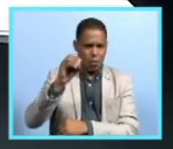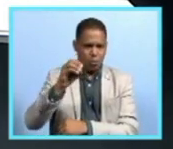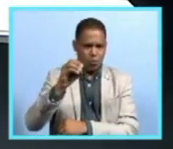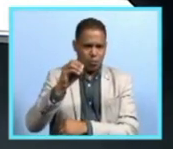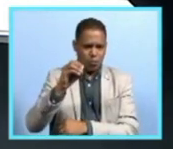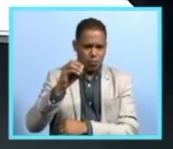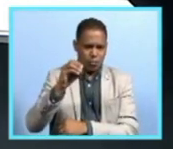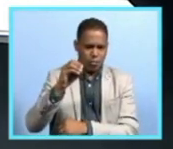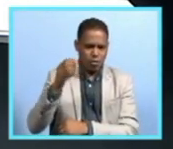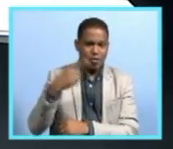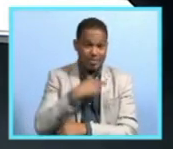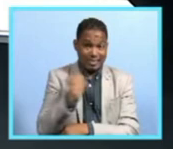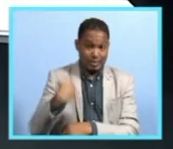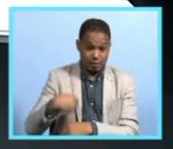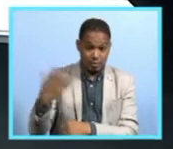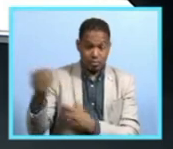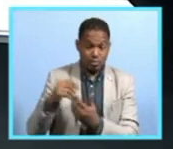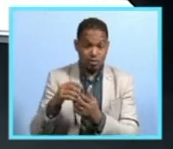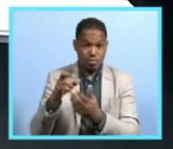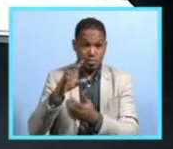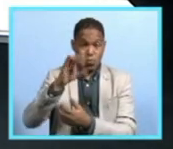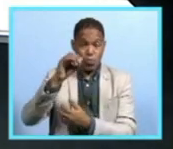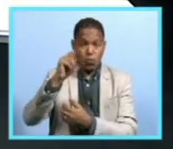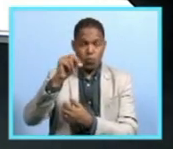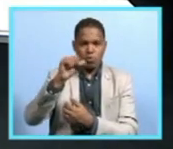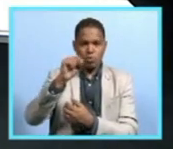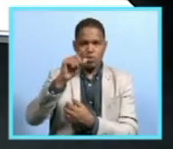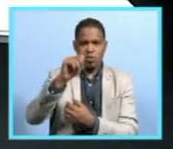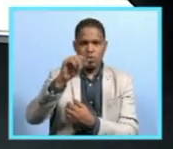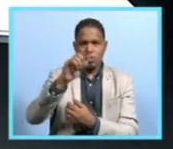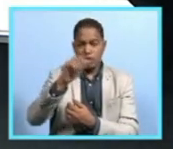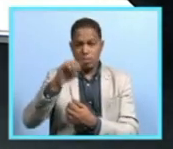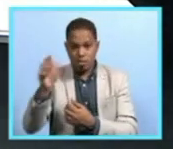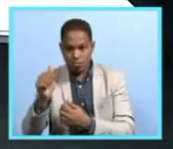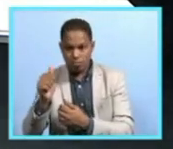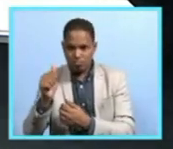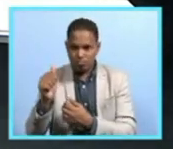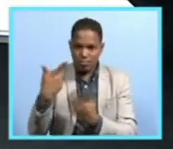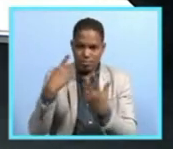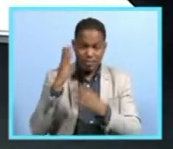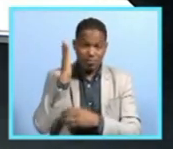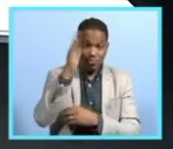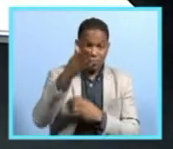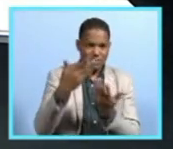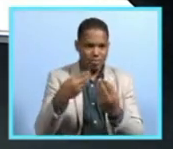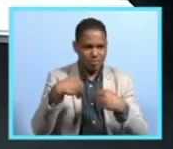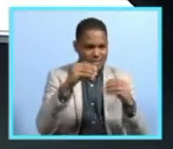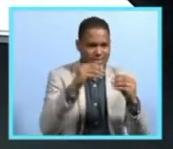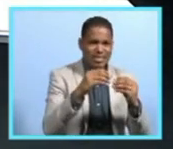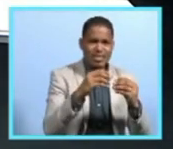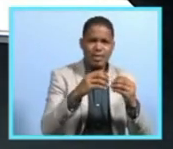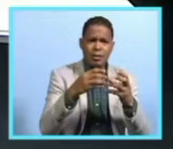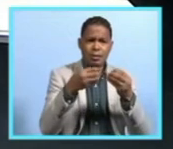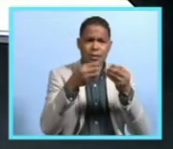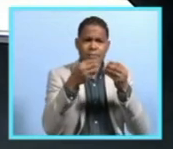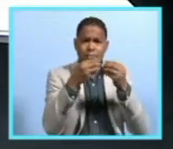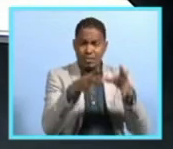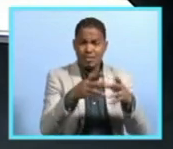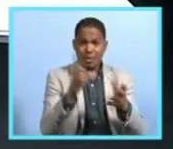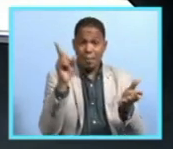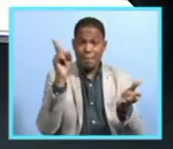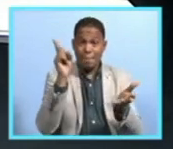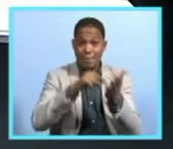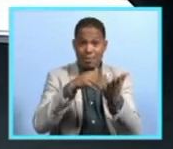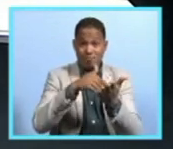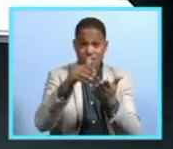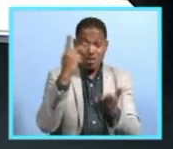de ajo chino. Estas importaciones de ajo chino pues están a punto de provocar pérdidas supuestamente de más de